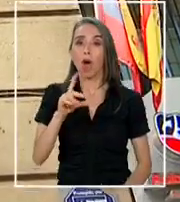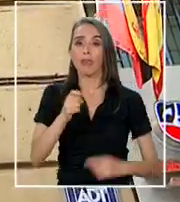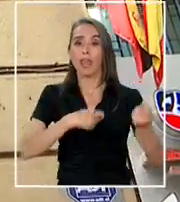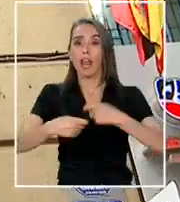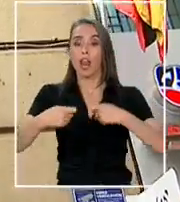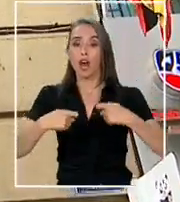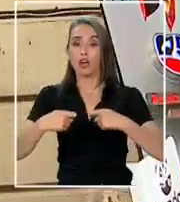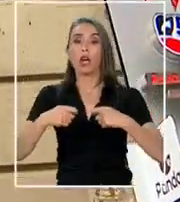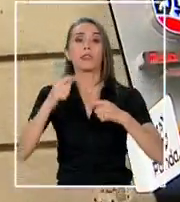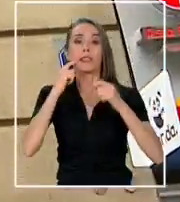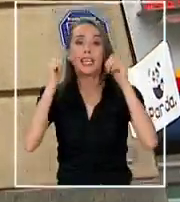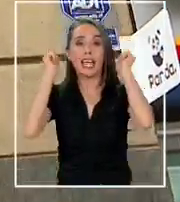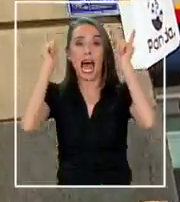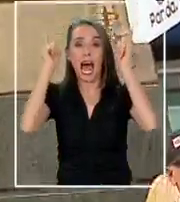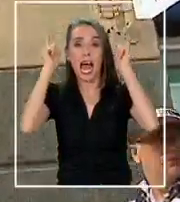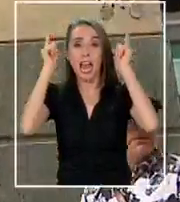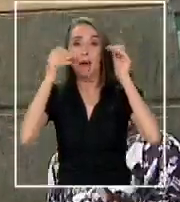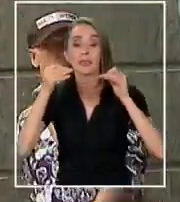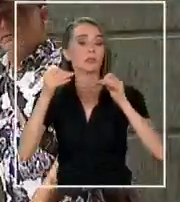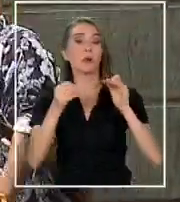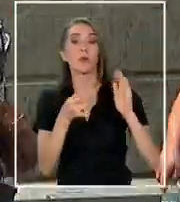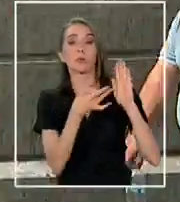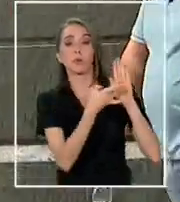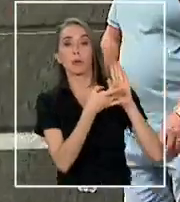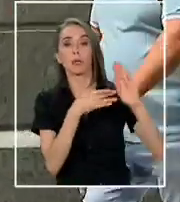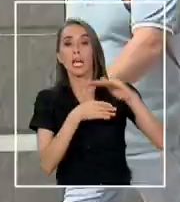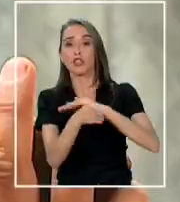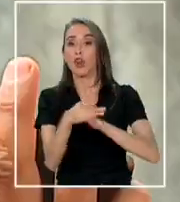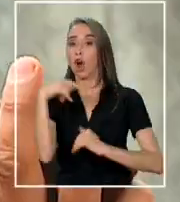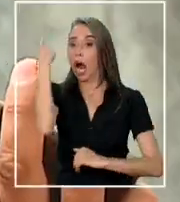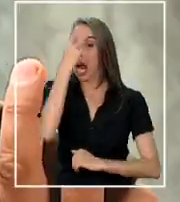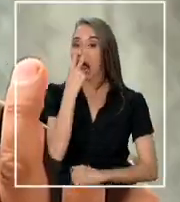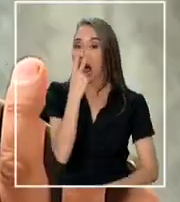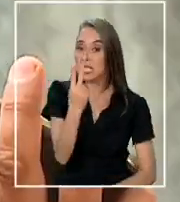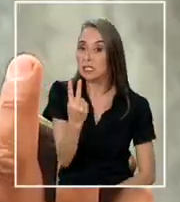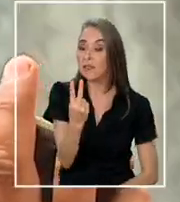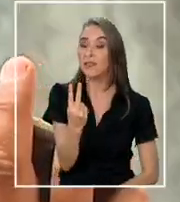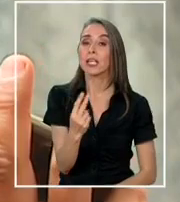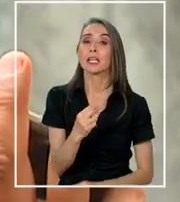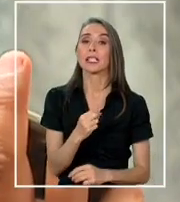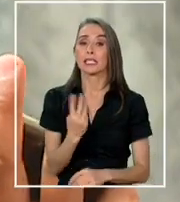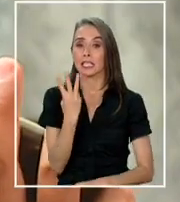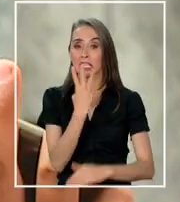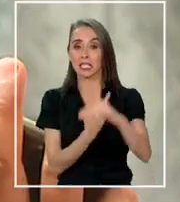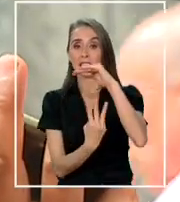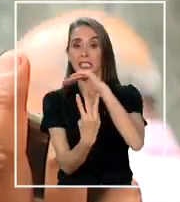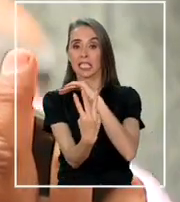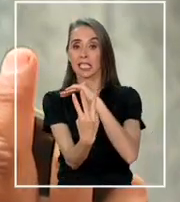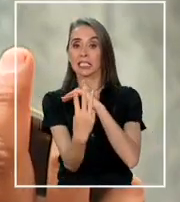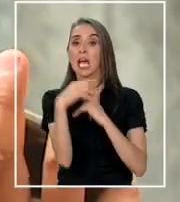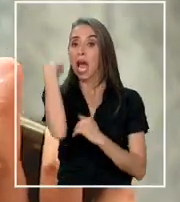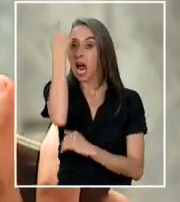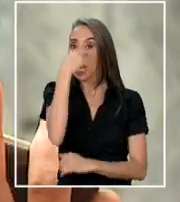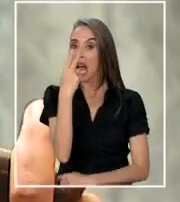donde inhibieron las alarmas de seguridad y entraron a rostro cubierto tres sujetos astrocubierto